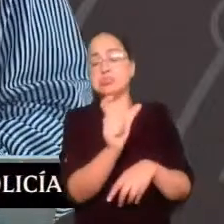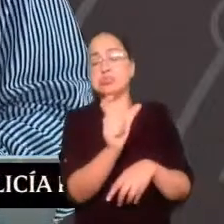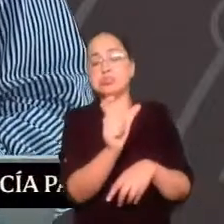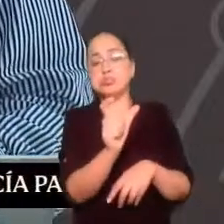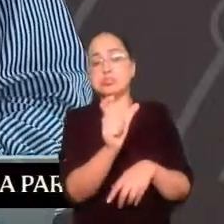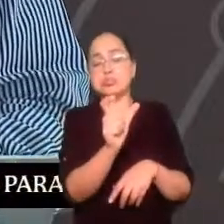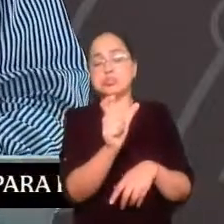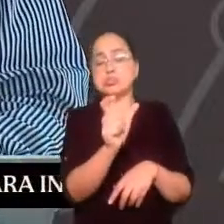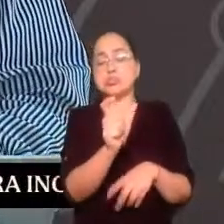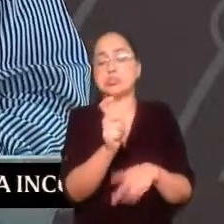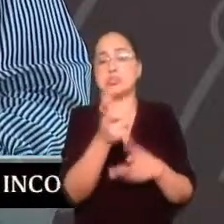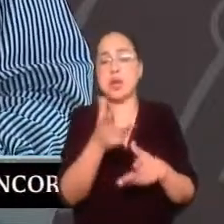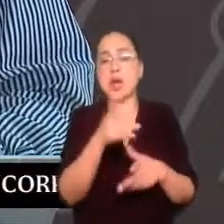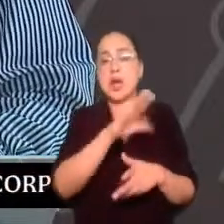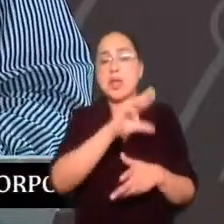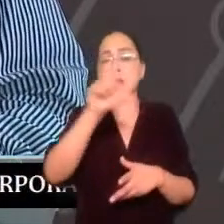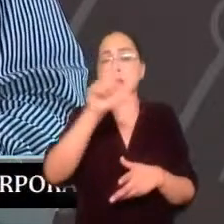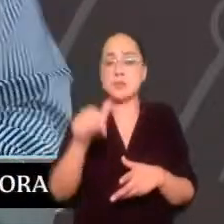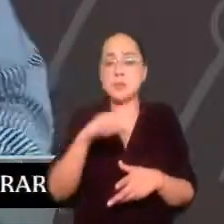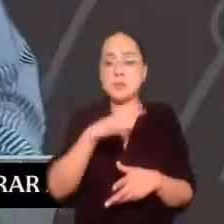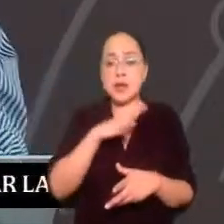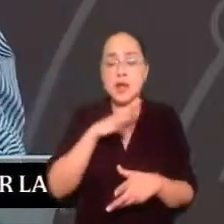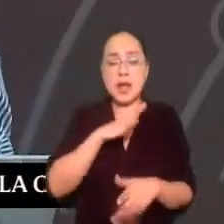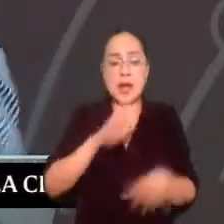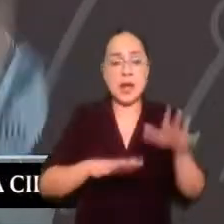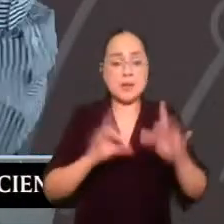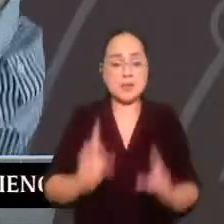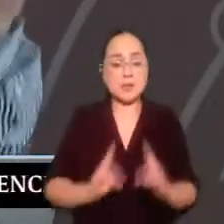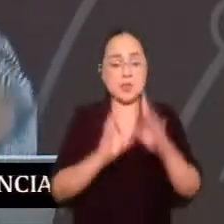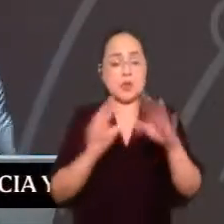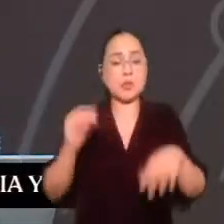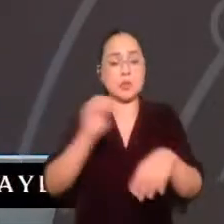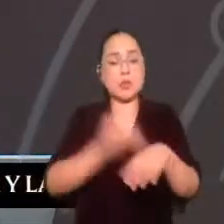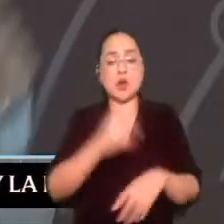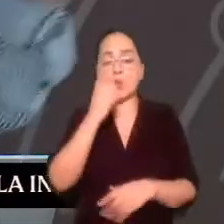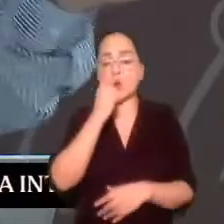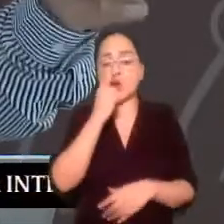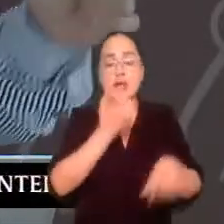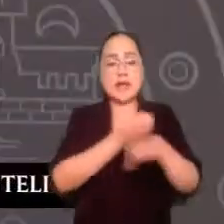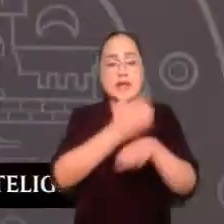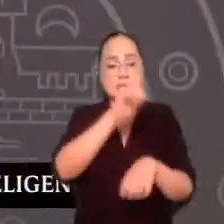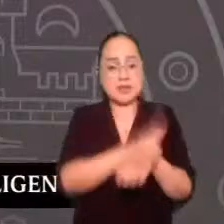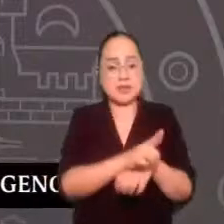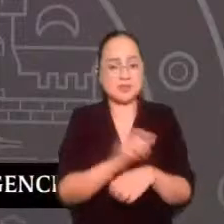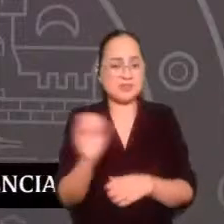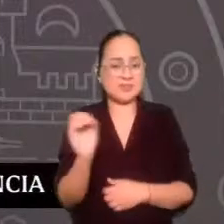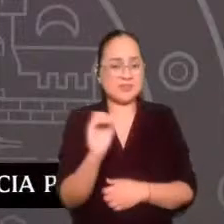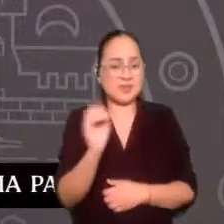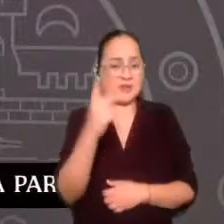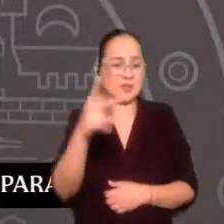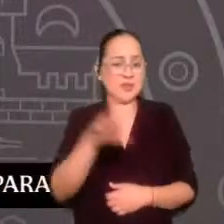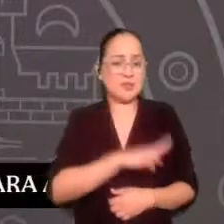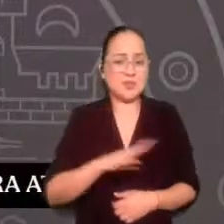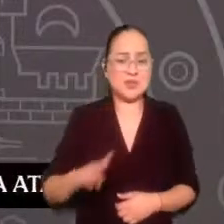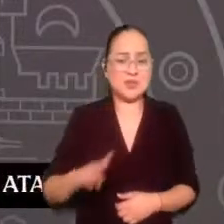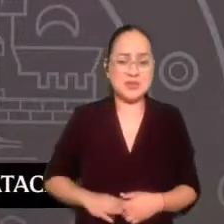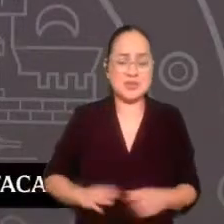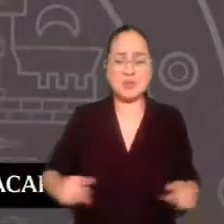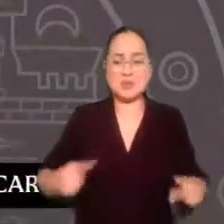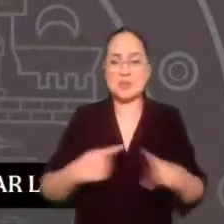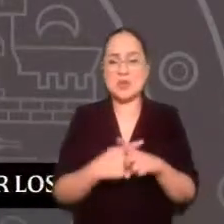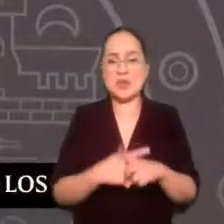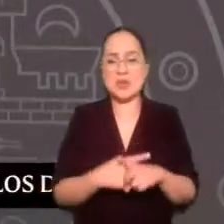Y ocurre luego que dice policía estatal, pero no es la policía estatal, es la policía municipal. Entonces, eso